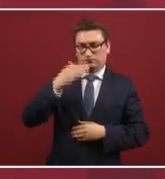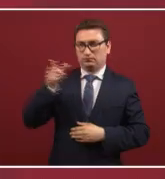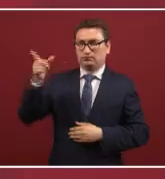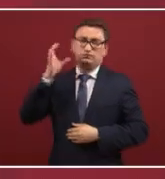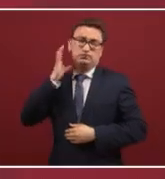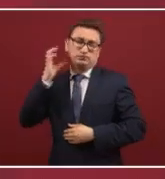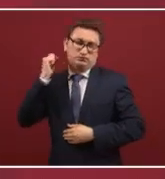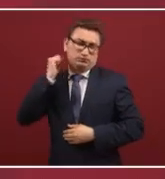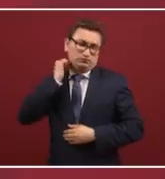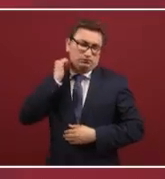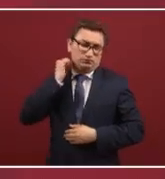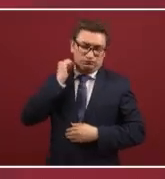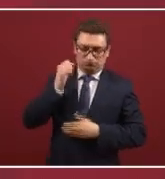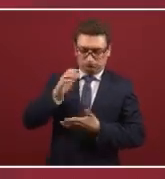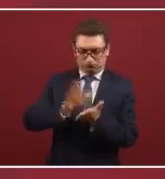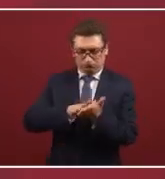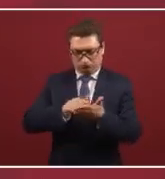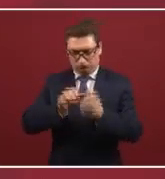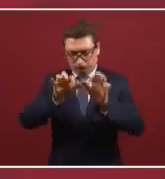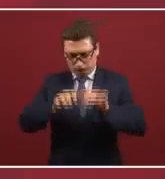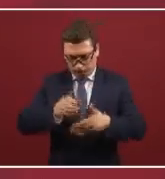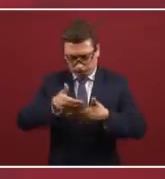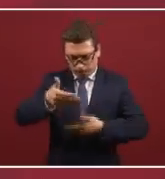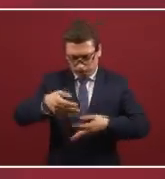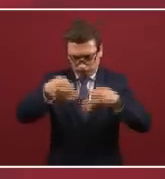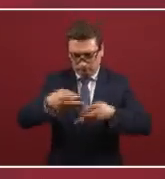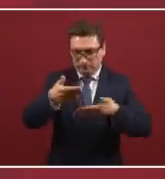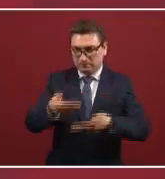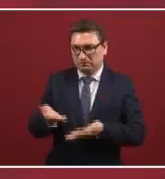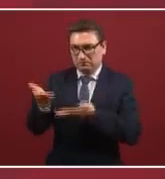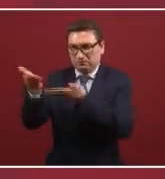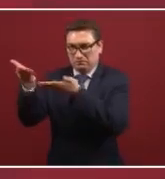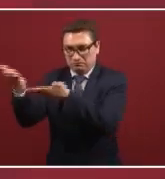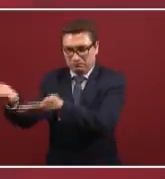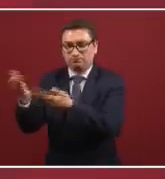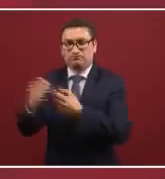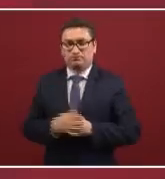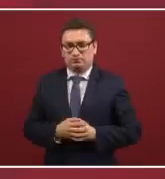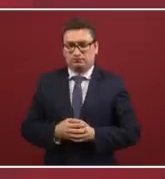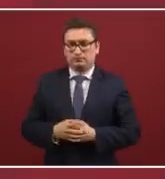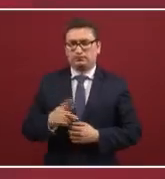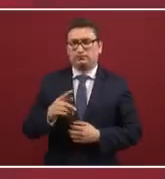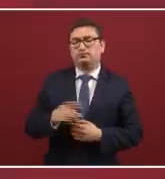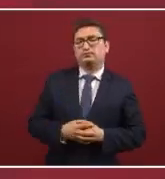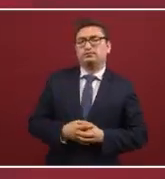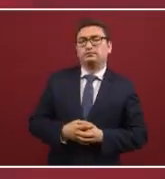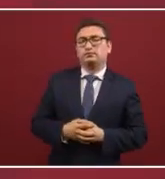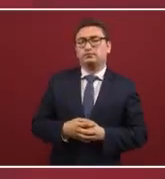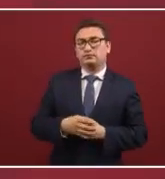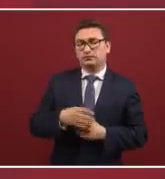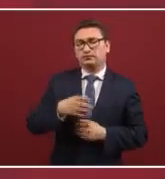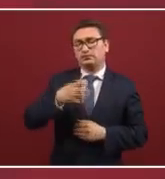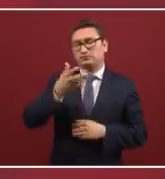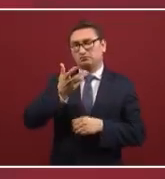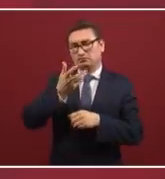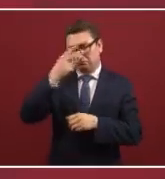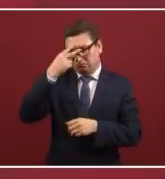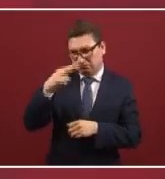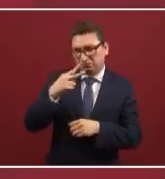texto, el protocolo y el reporte del Tratado México, Estados Unidos y Canadá.